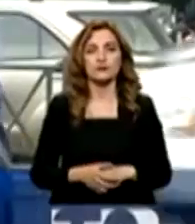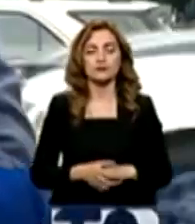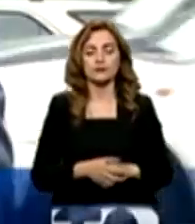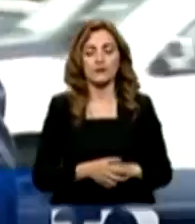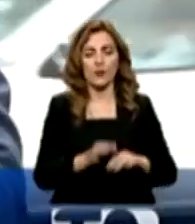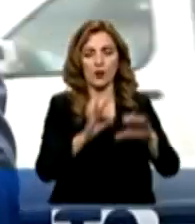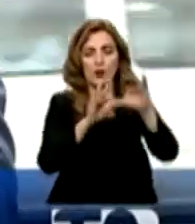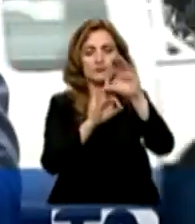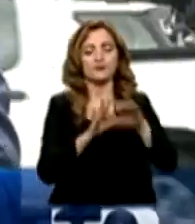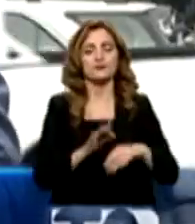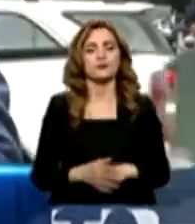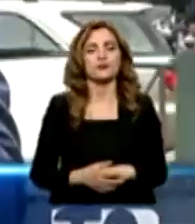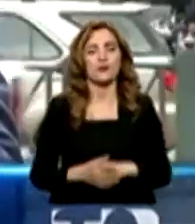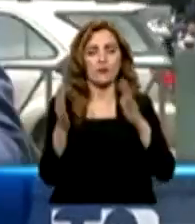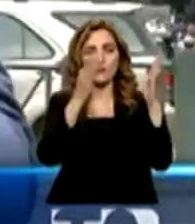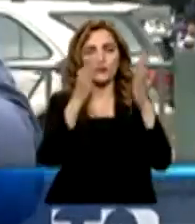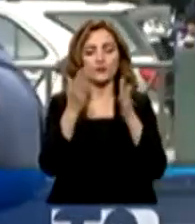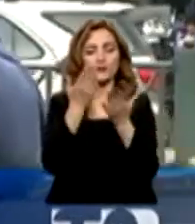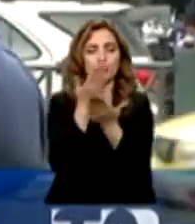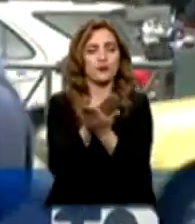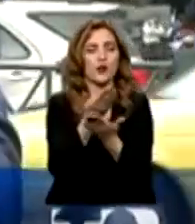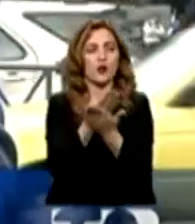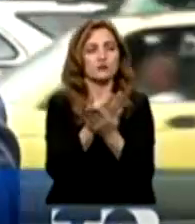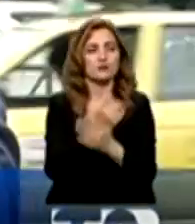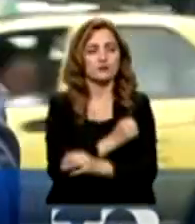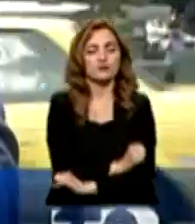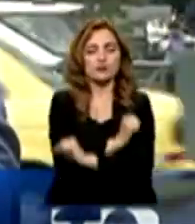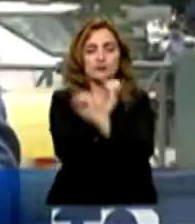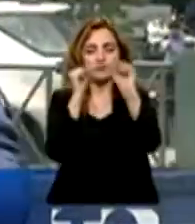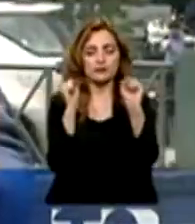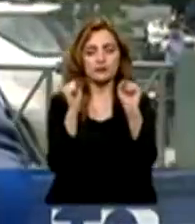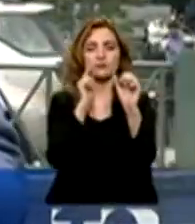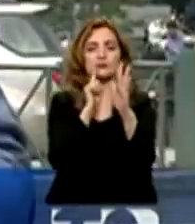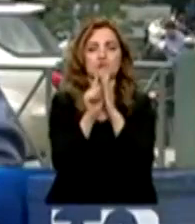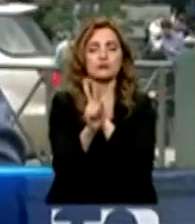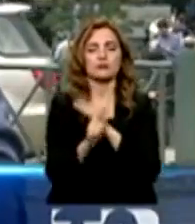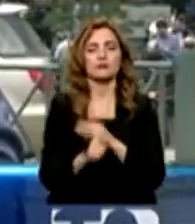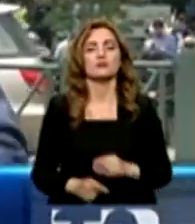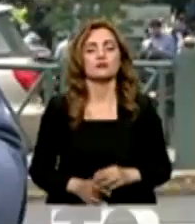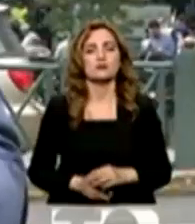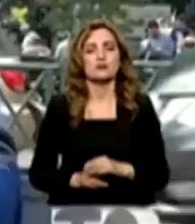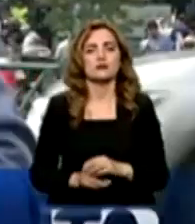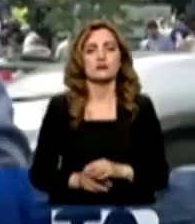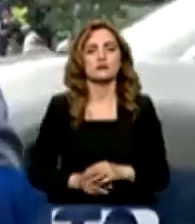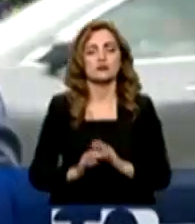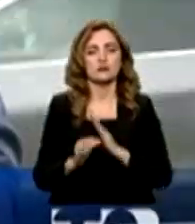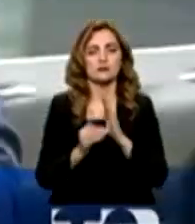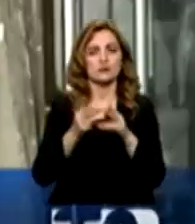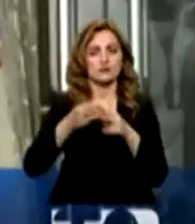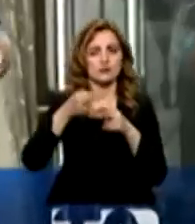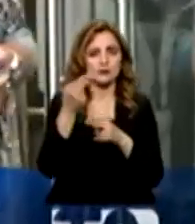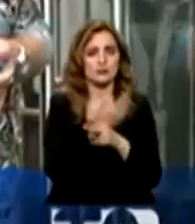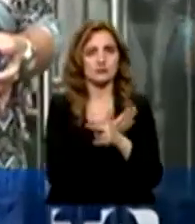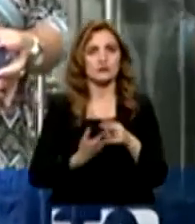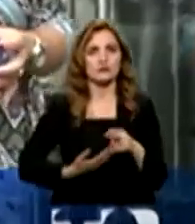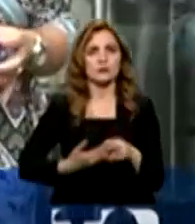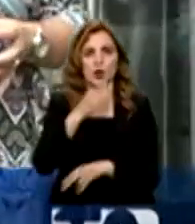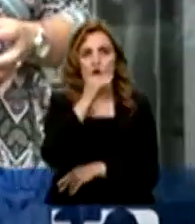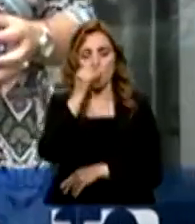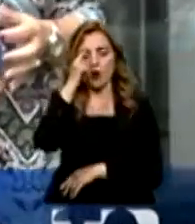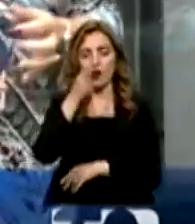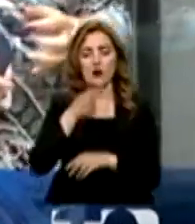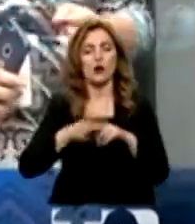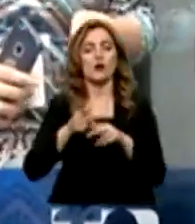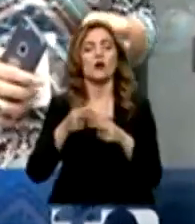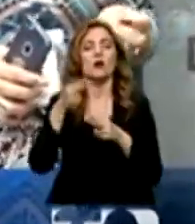Consejo de Participación Transitorio presentó esta mañana una denuncia en contra del expresidente Correa y varios de